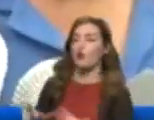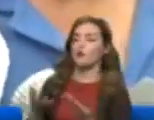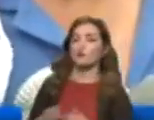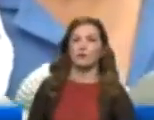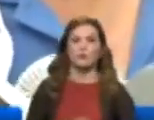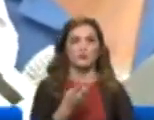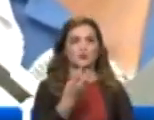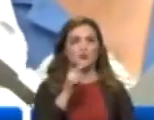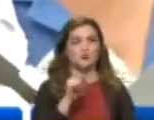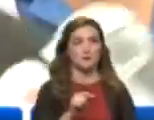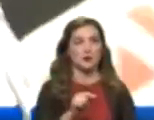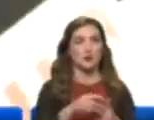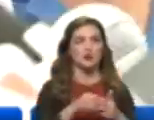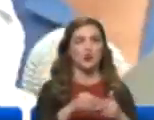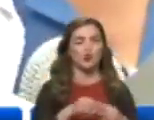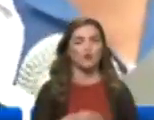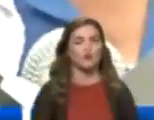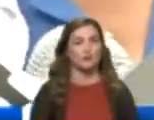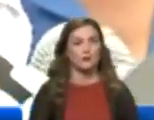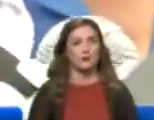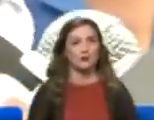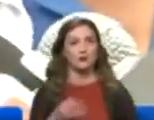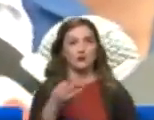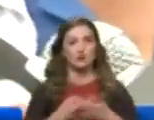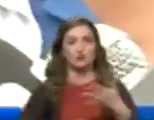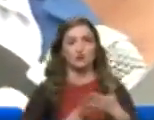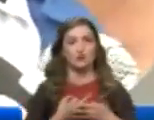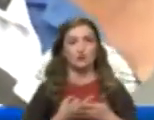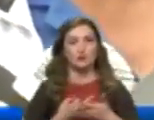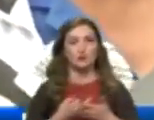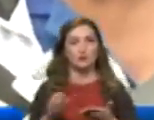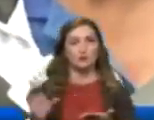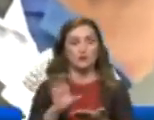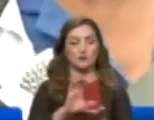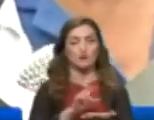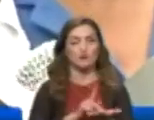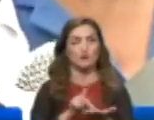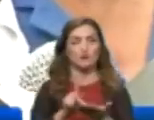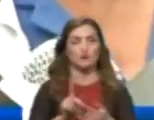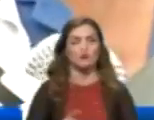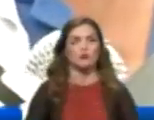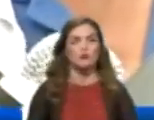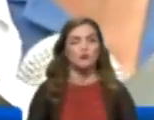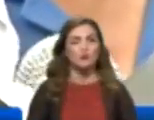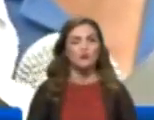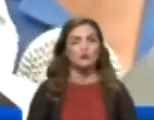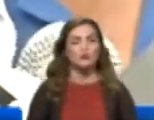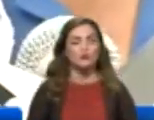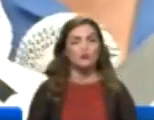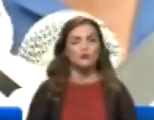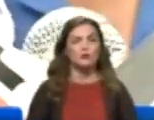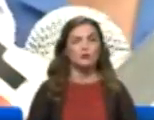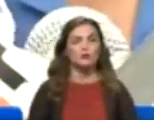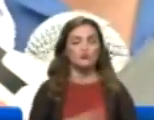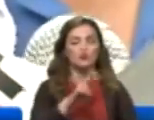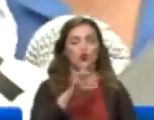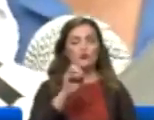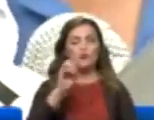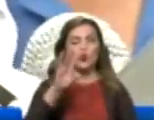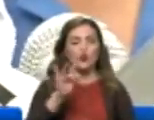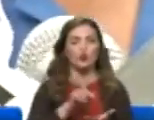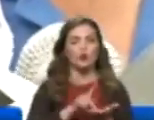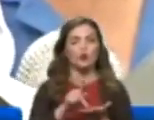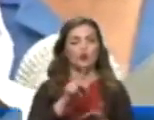ejemplo? $12.000 del total que teníamos que haber recibido. Por ejemplo, 2008 tenía que